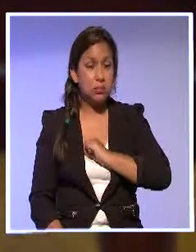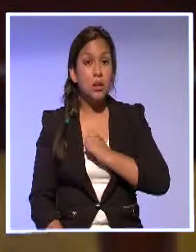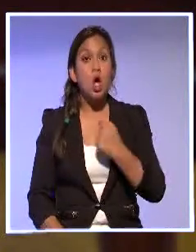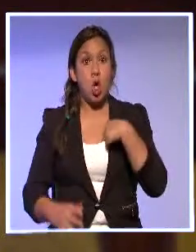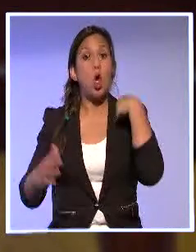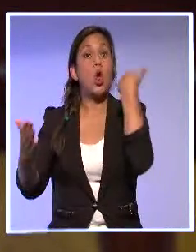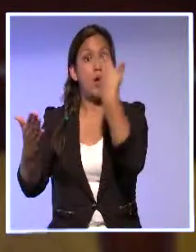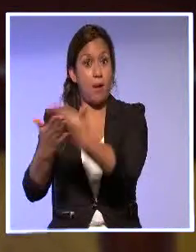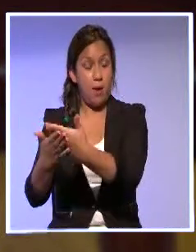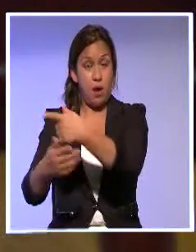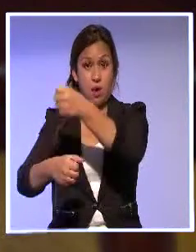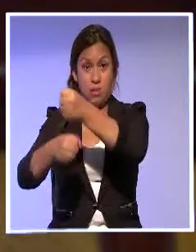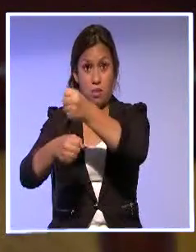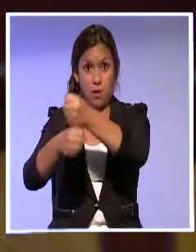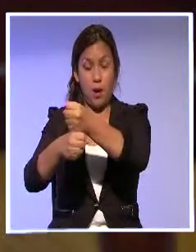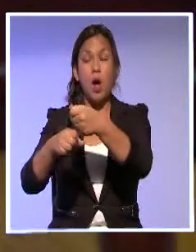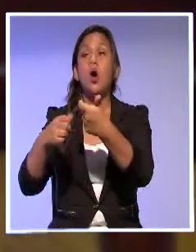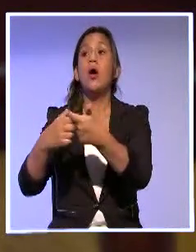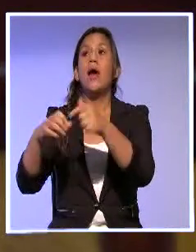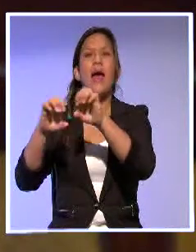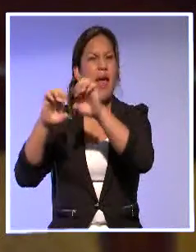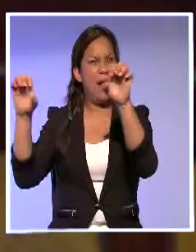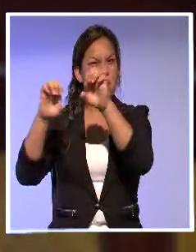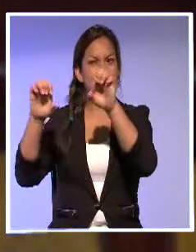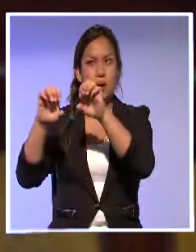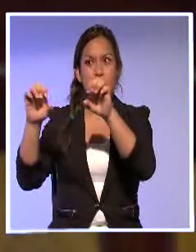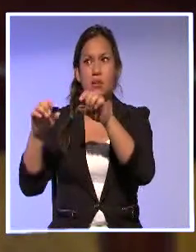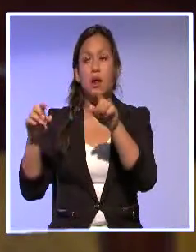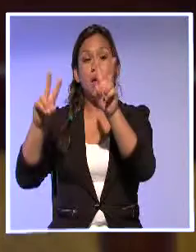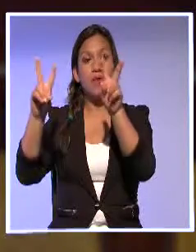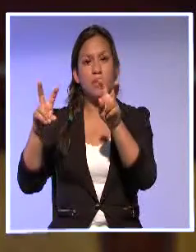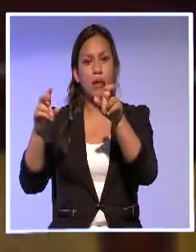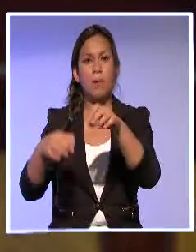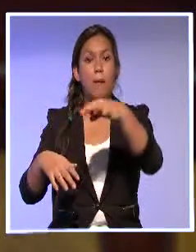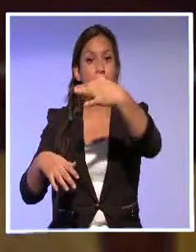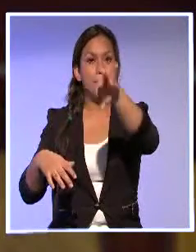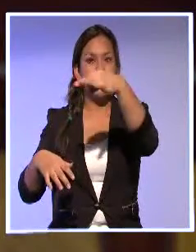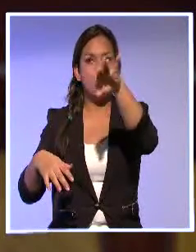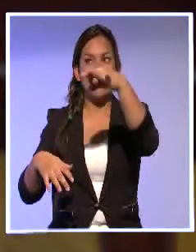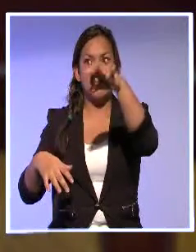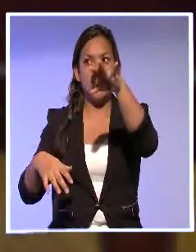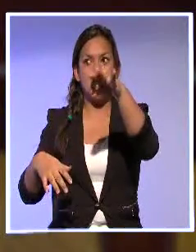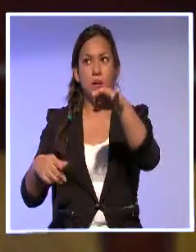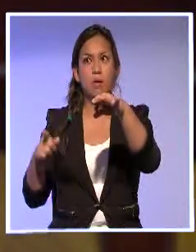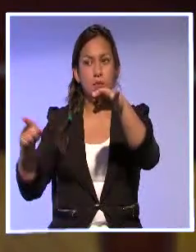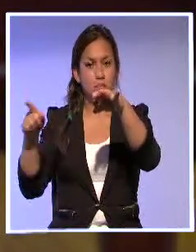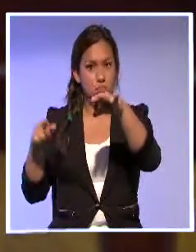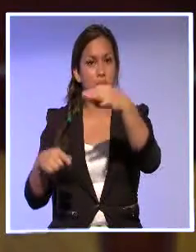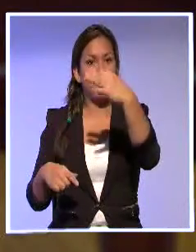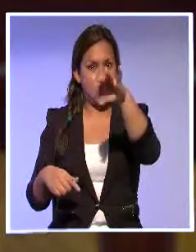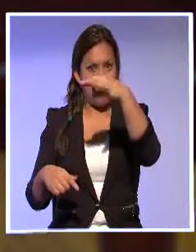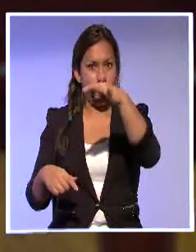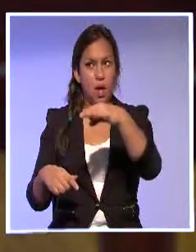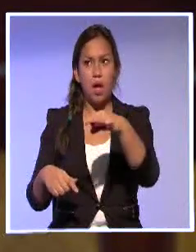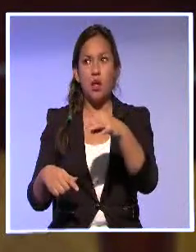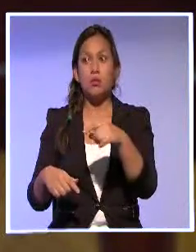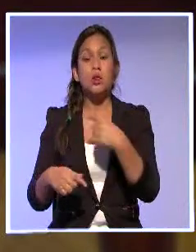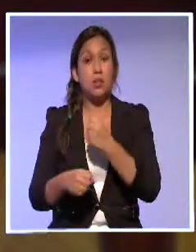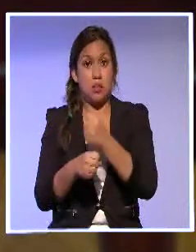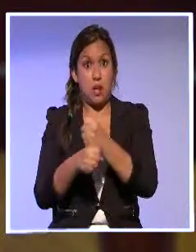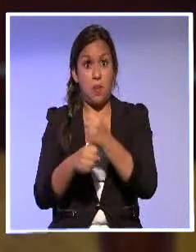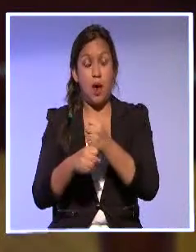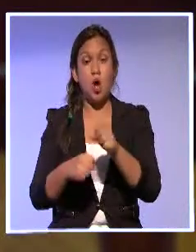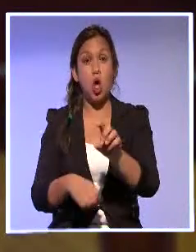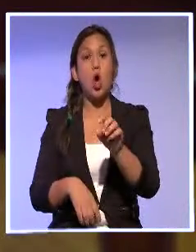inicié trabajando en una fábrica fábricas de papel que ya se llama cartelería pues nosotros trabajamos